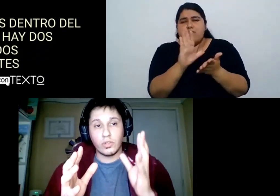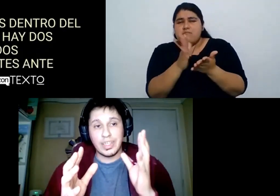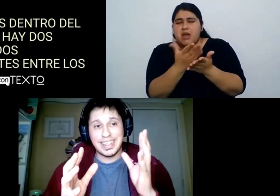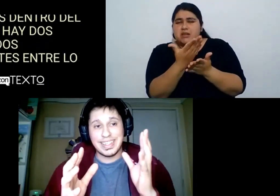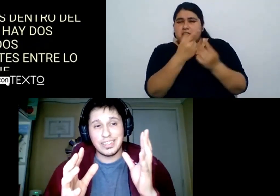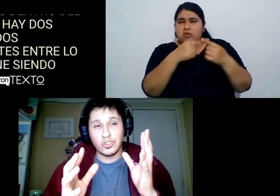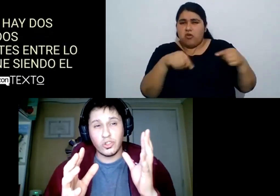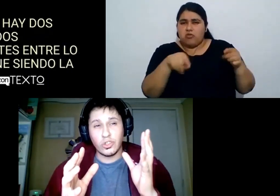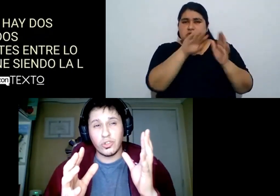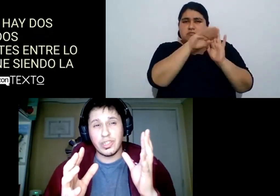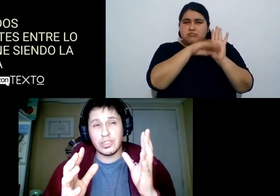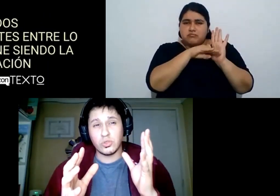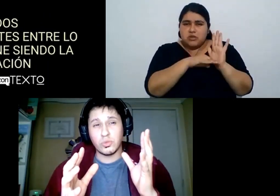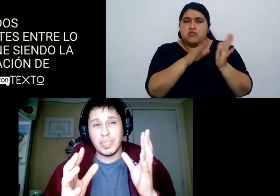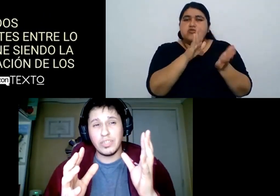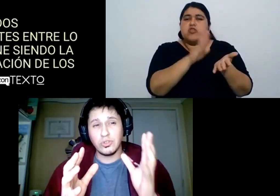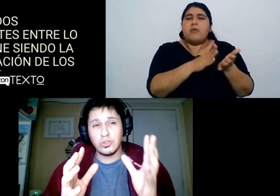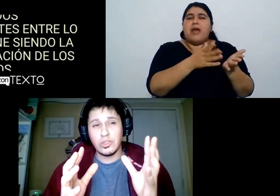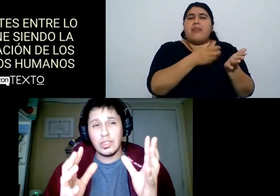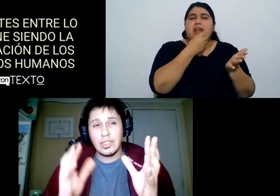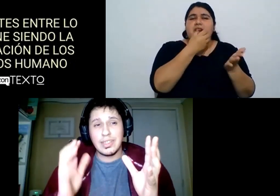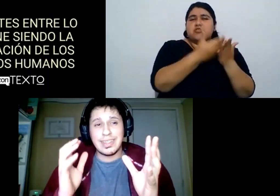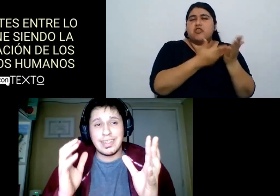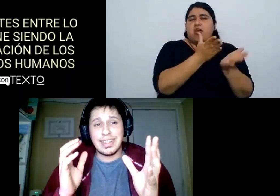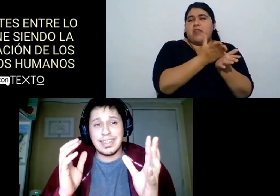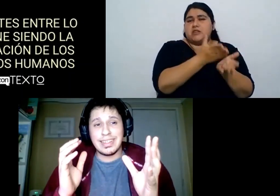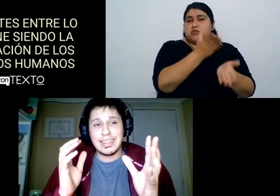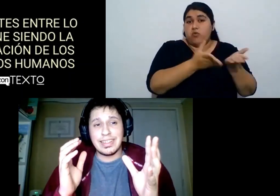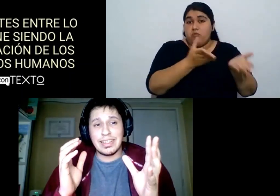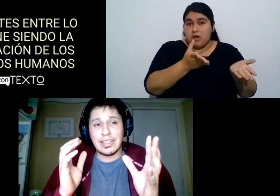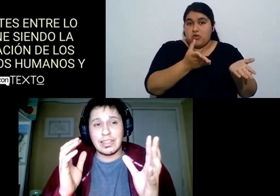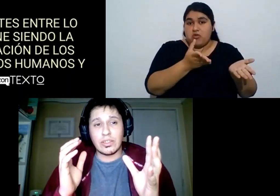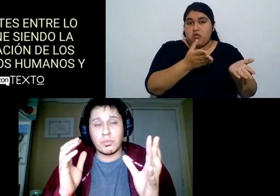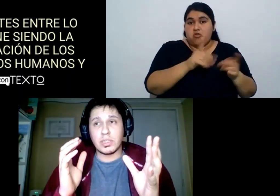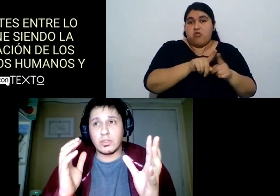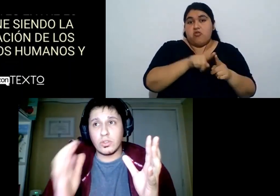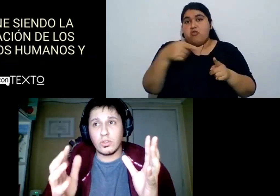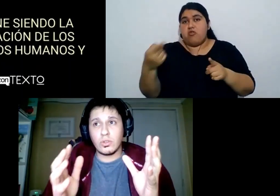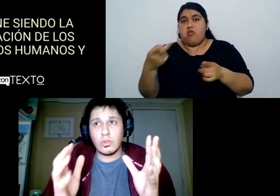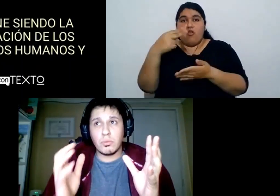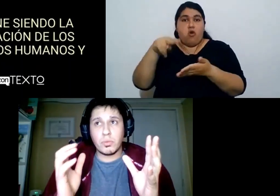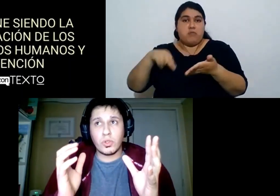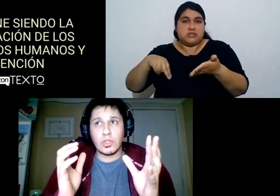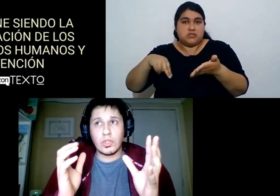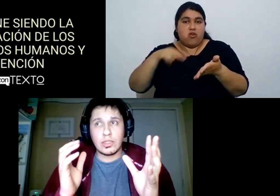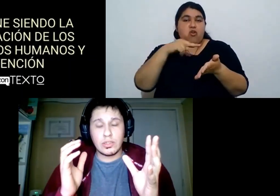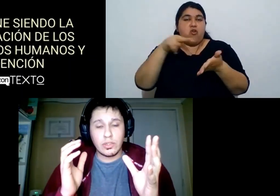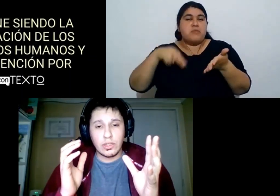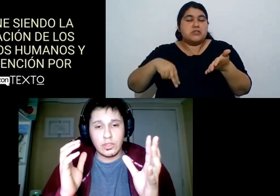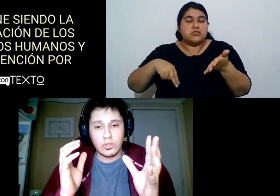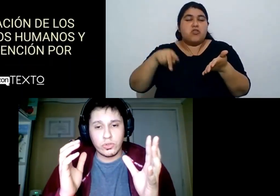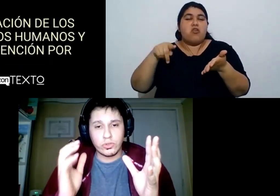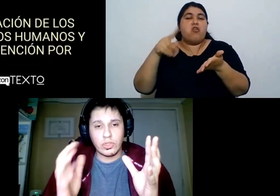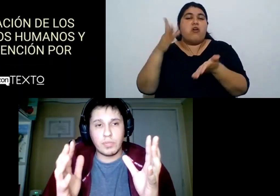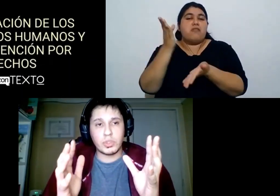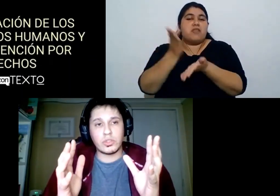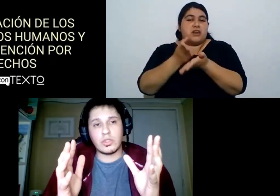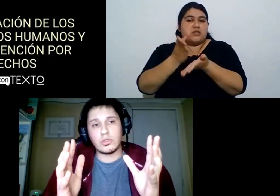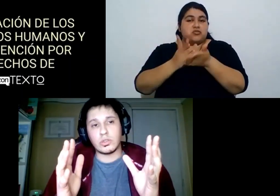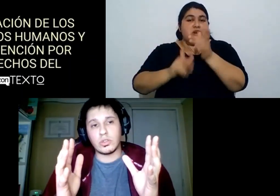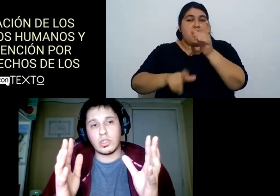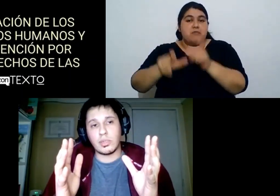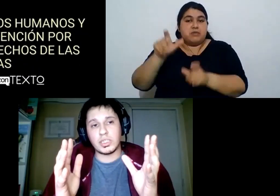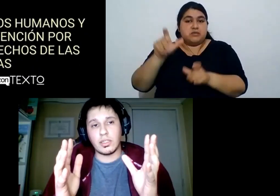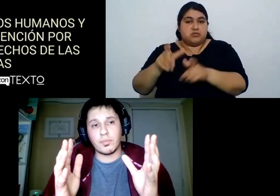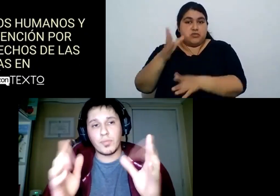siendo la Declaración de los Derechos Humanos y la Convención por los Derechos de las Personas en